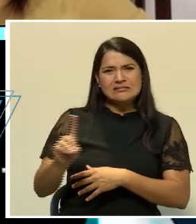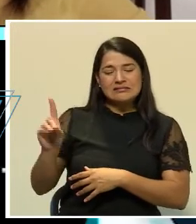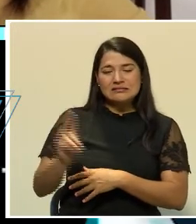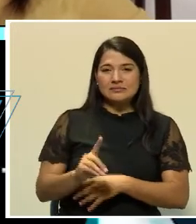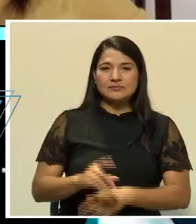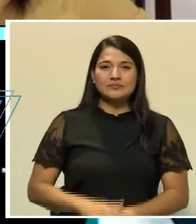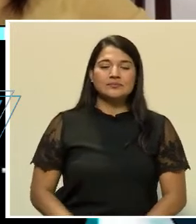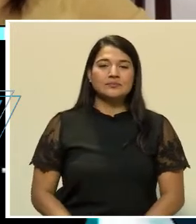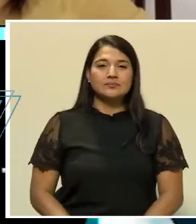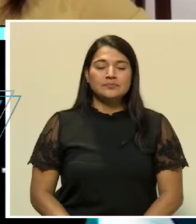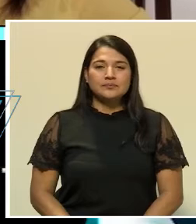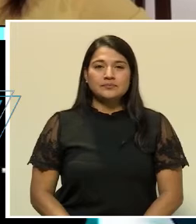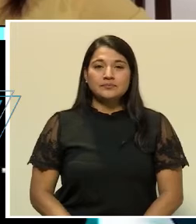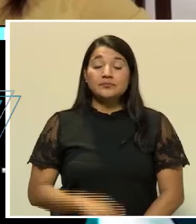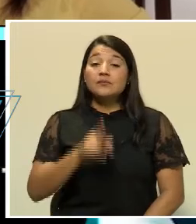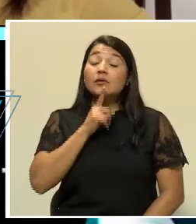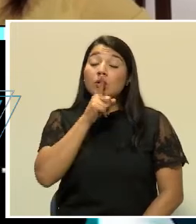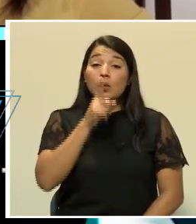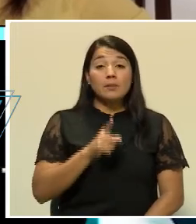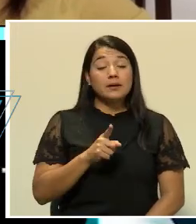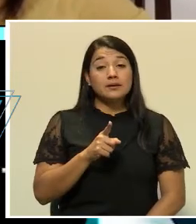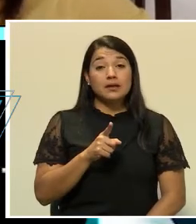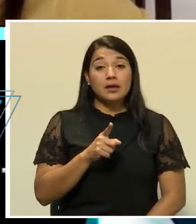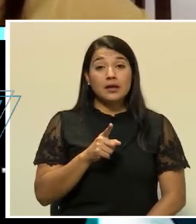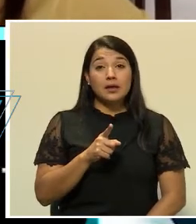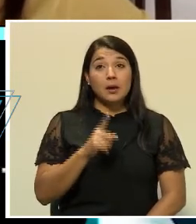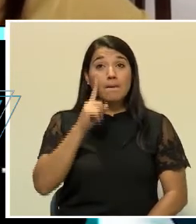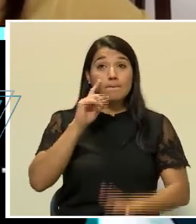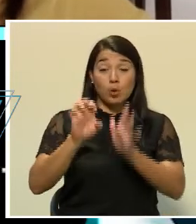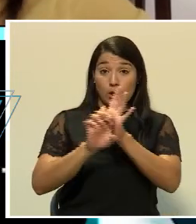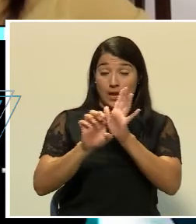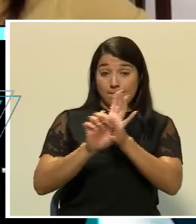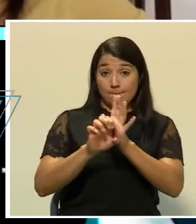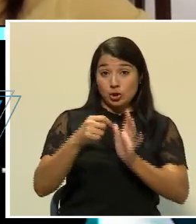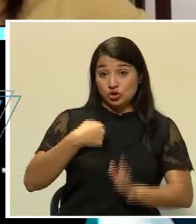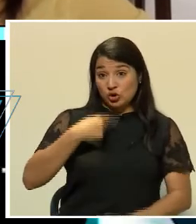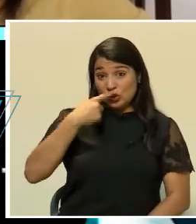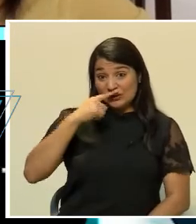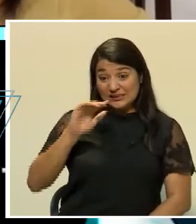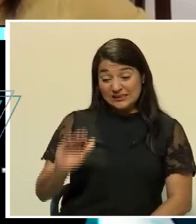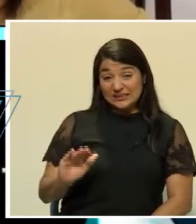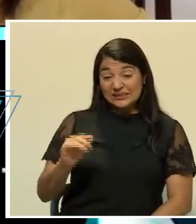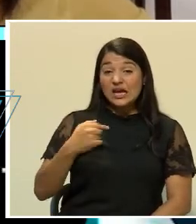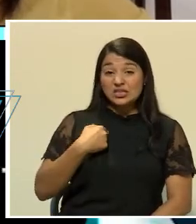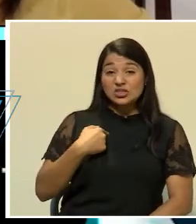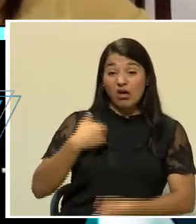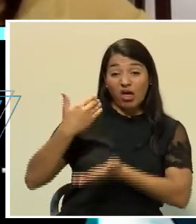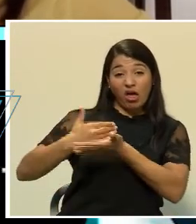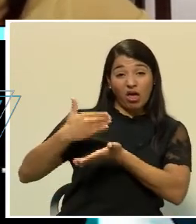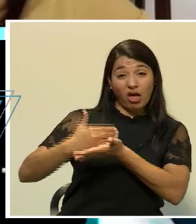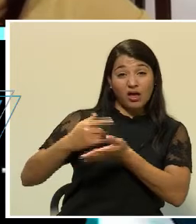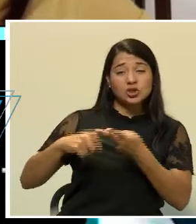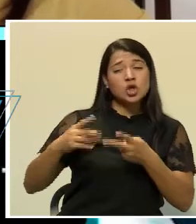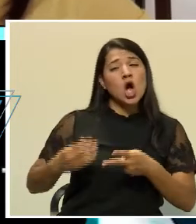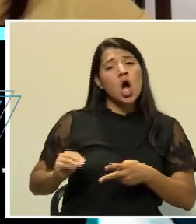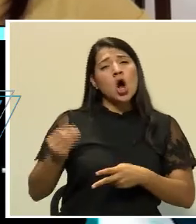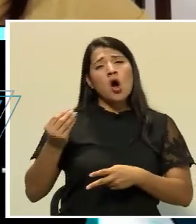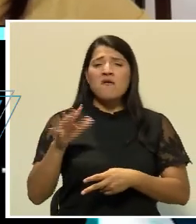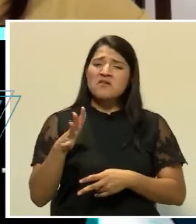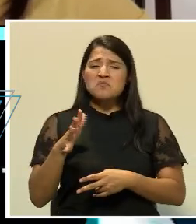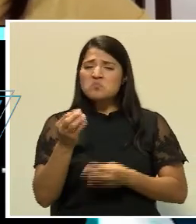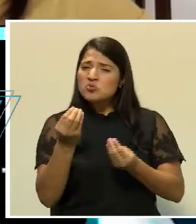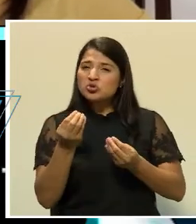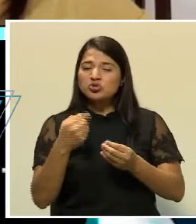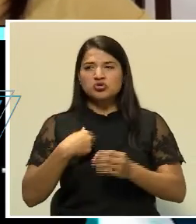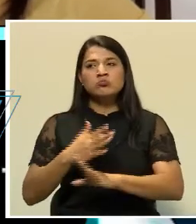la boca del león. O sea, realmente, por ejemplo, yo como niña sufrí bullying. Como adolescente ya no tanto porque me